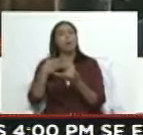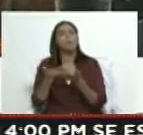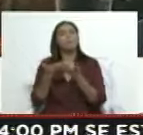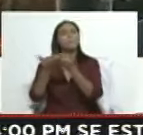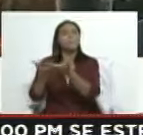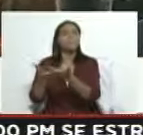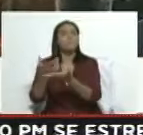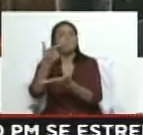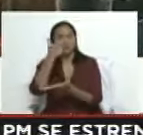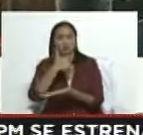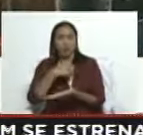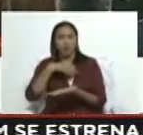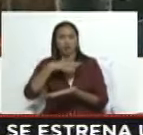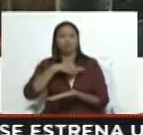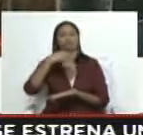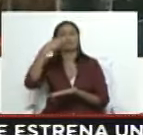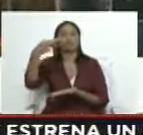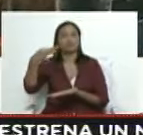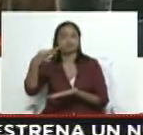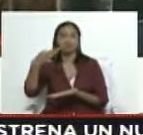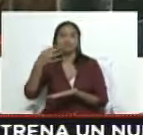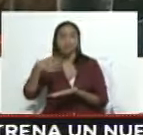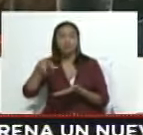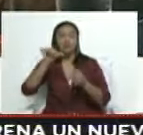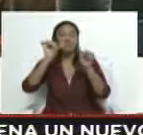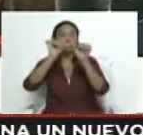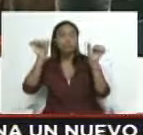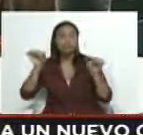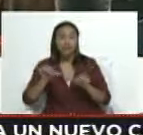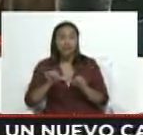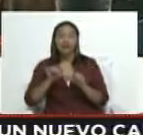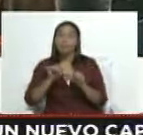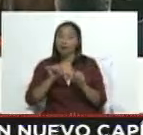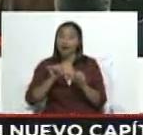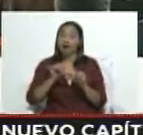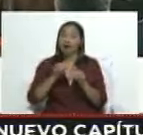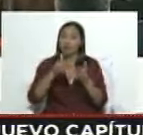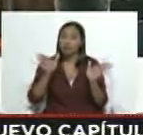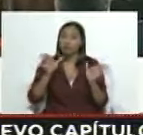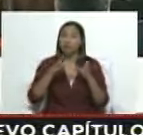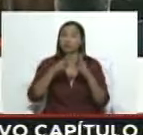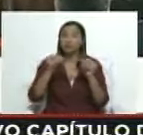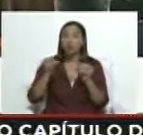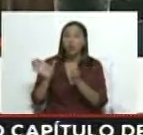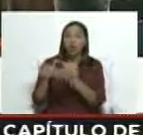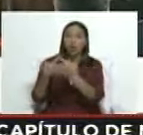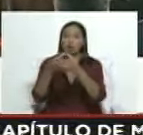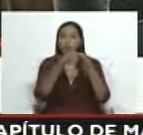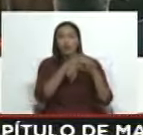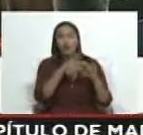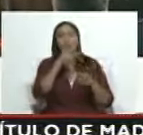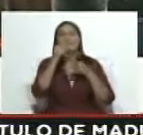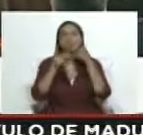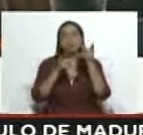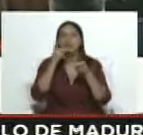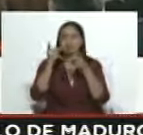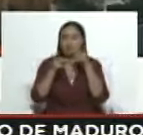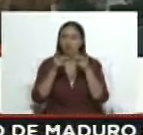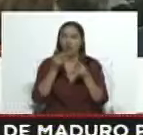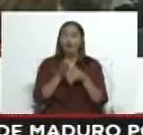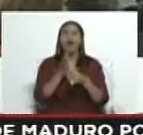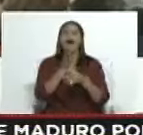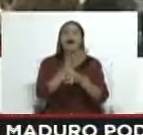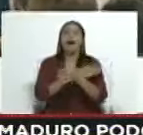sistema de postulaciones es un sistema automatizado. Ya los autorizados por las organizaciones con fines políticos han realizado este proceso a través del